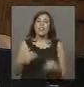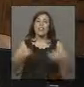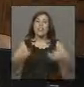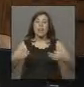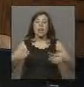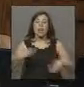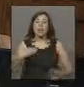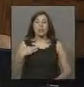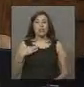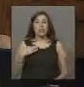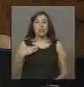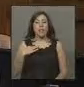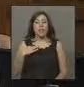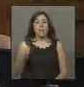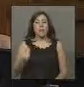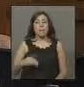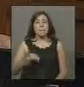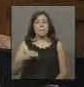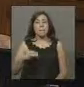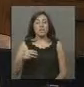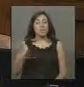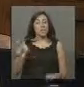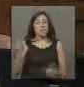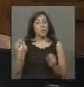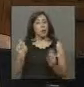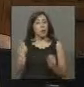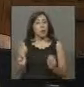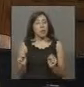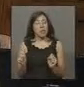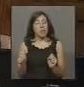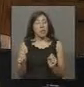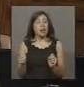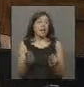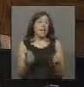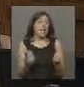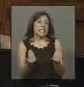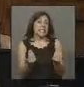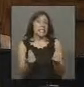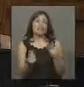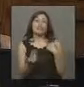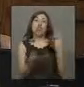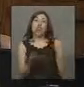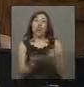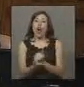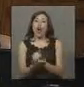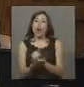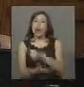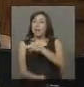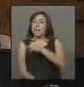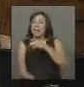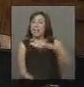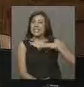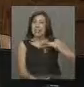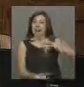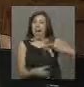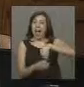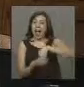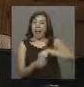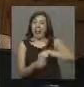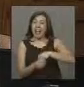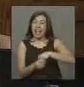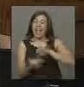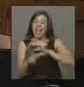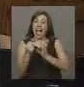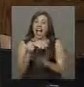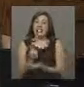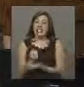ciudadana para los municipios que lo pudieran y lo necesitaran. Y logramos el apoyo de los ministerios de Hacienda, Interior y